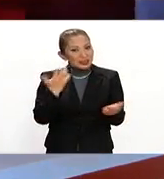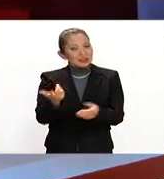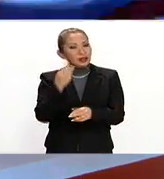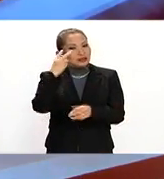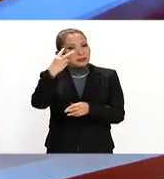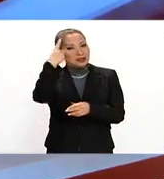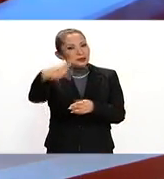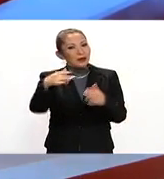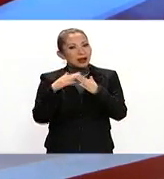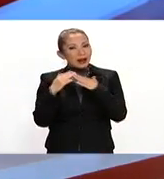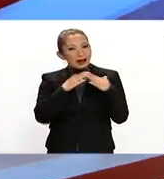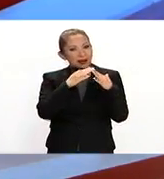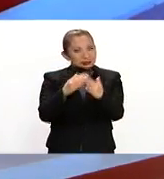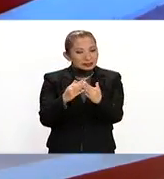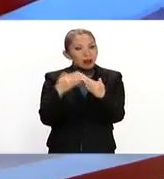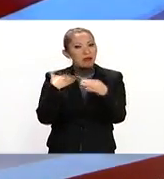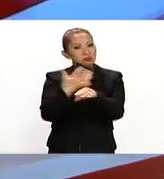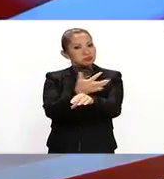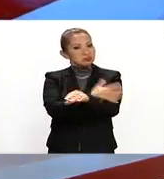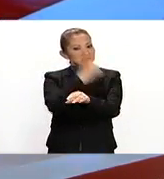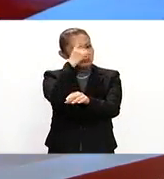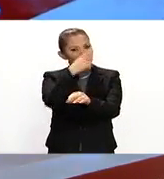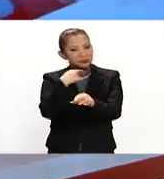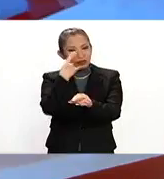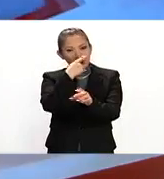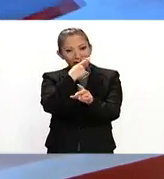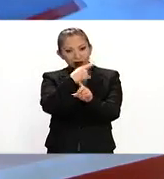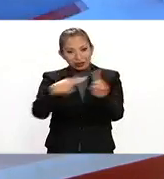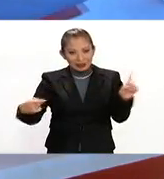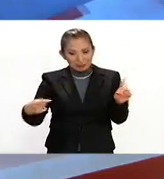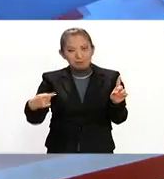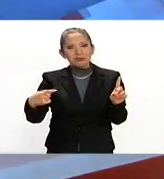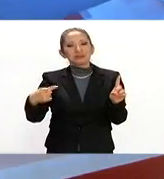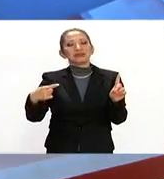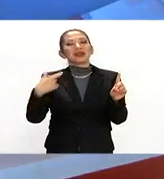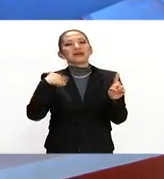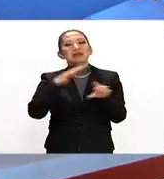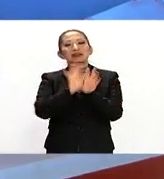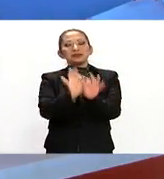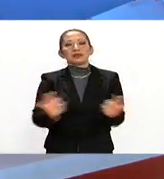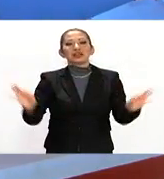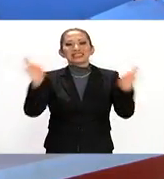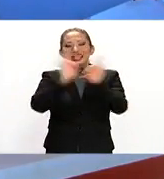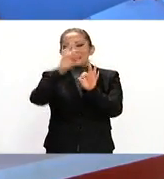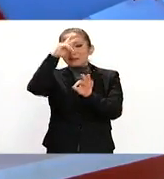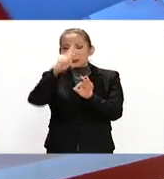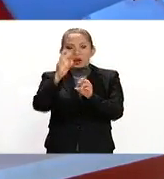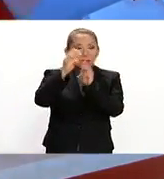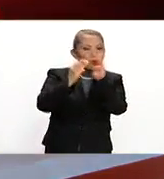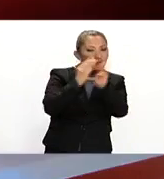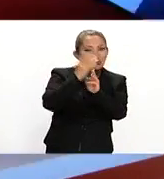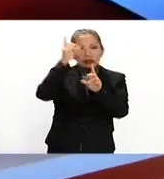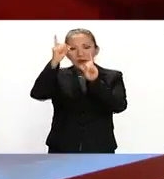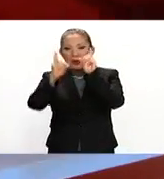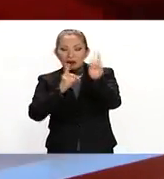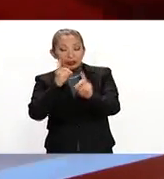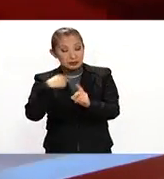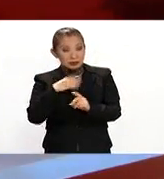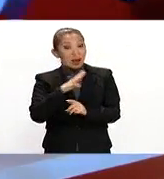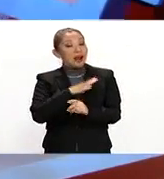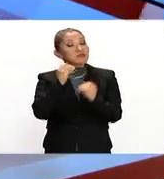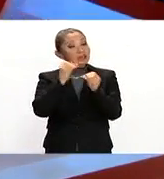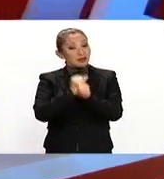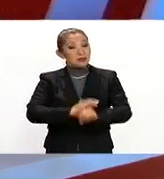nos ven desde sus hogares. Acompáñanos durante esta media hora y media con lo más importante de México, el mundo, los deportes y vaya que